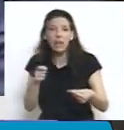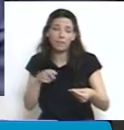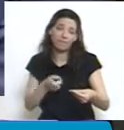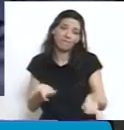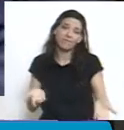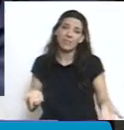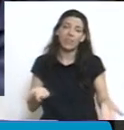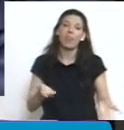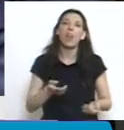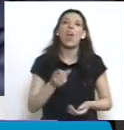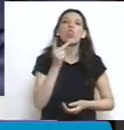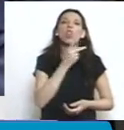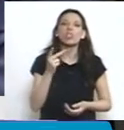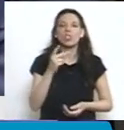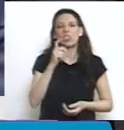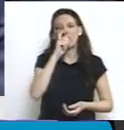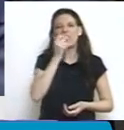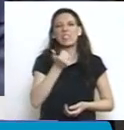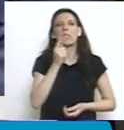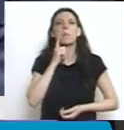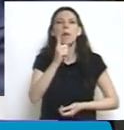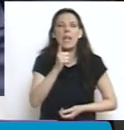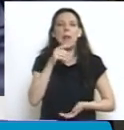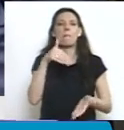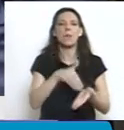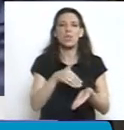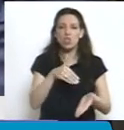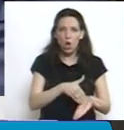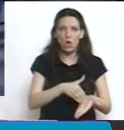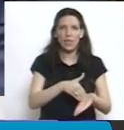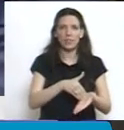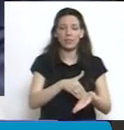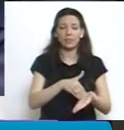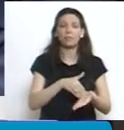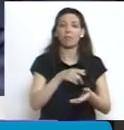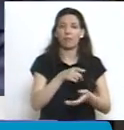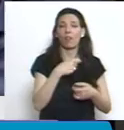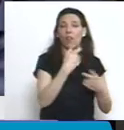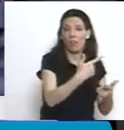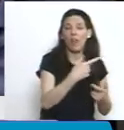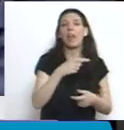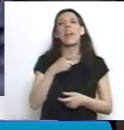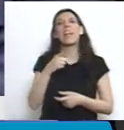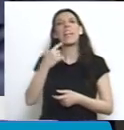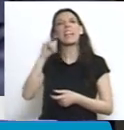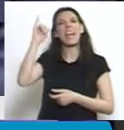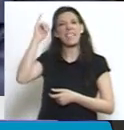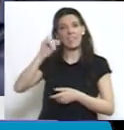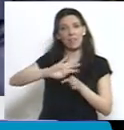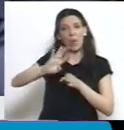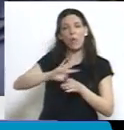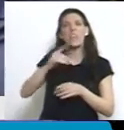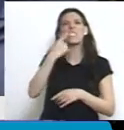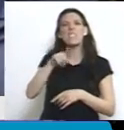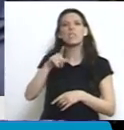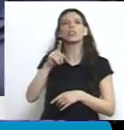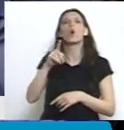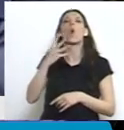llevarán 276.000 millones y los intereses de la deuda 104.000